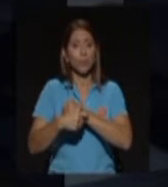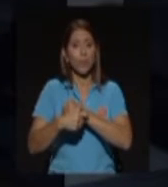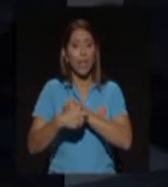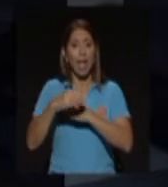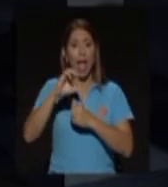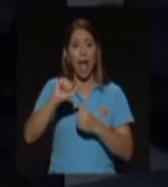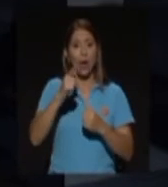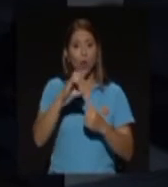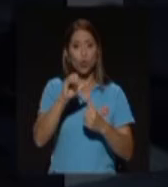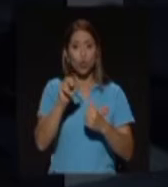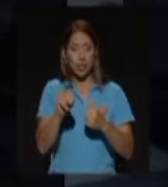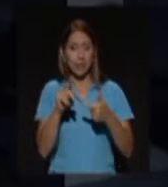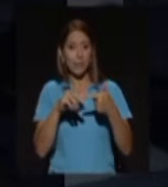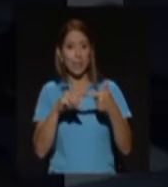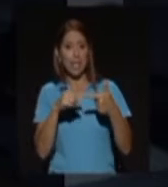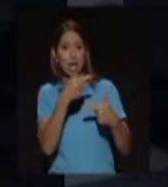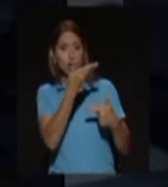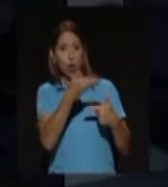Agosín y Rodríguez escriben,